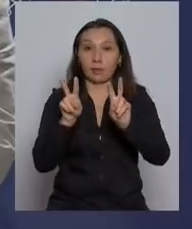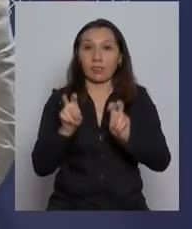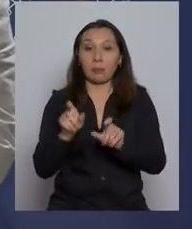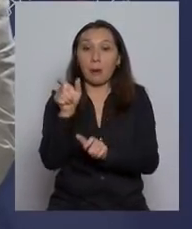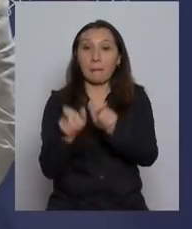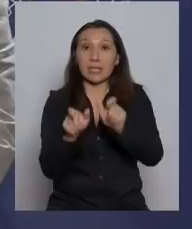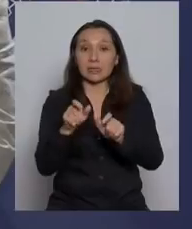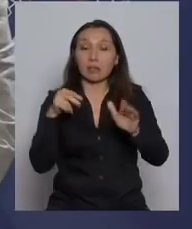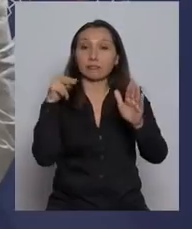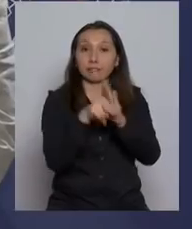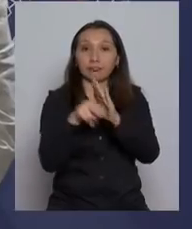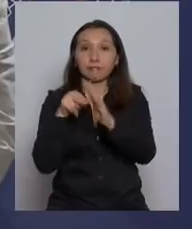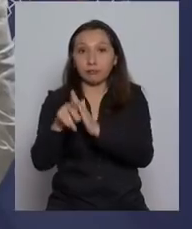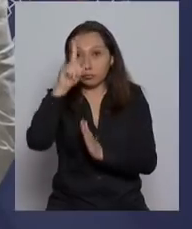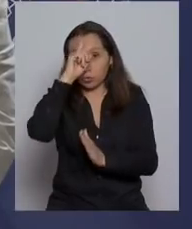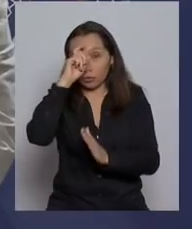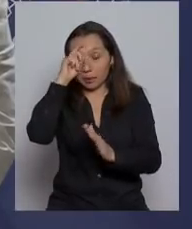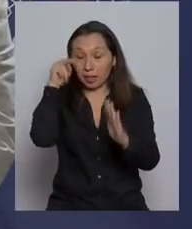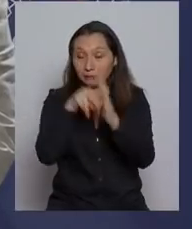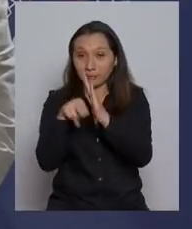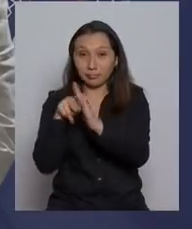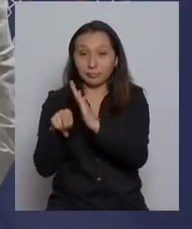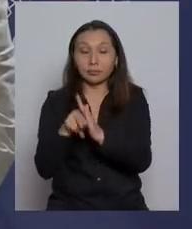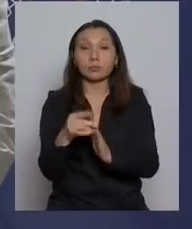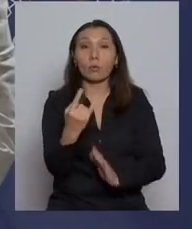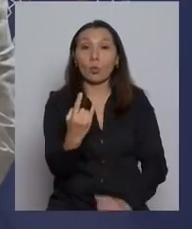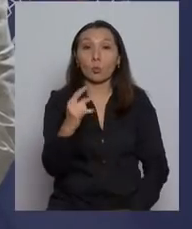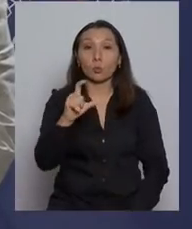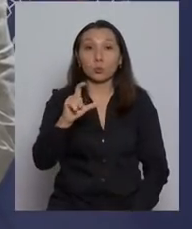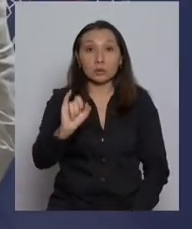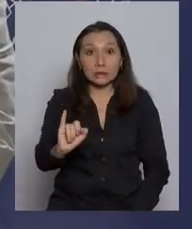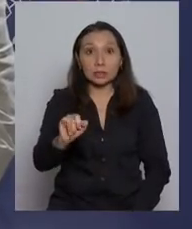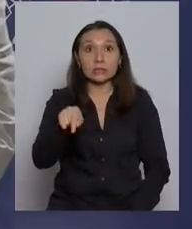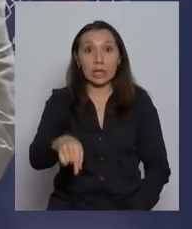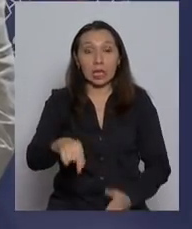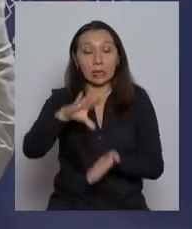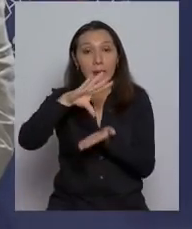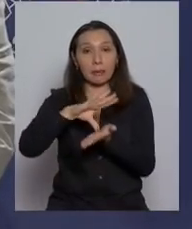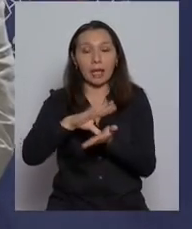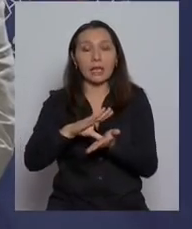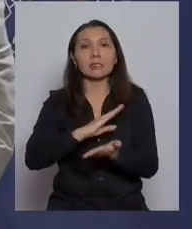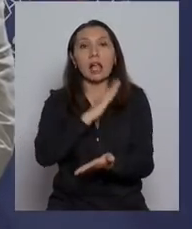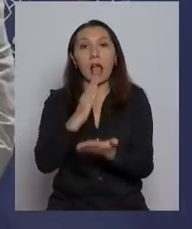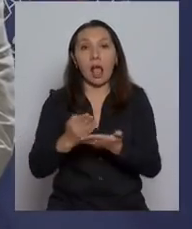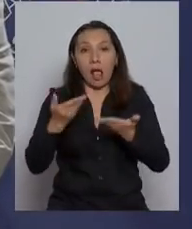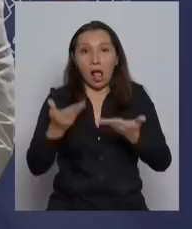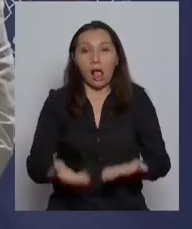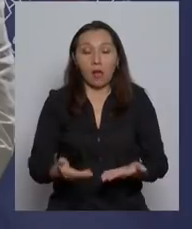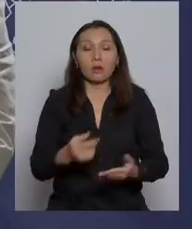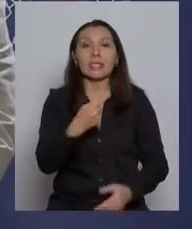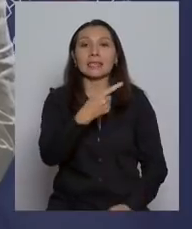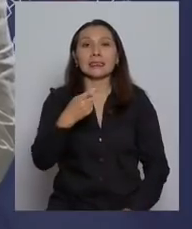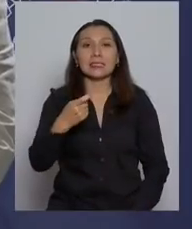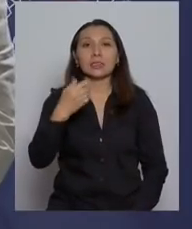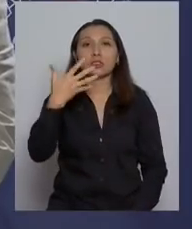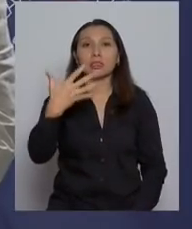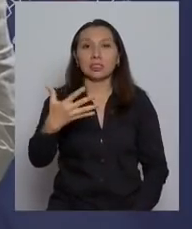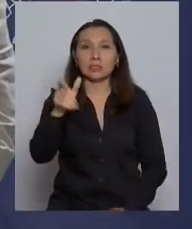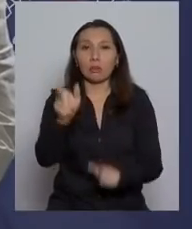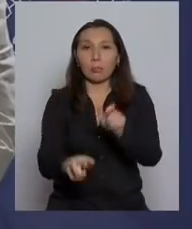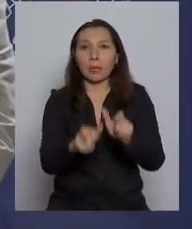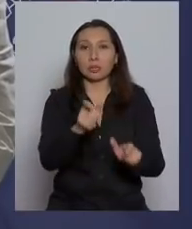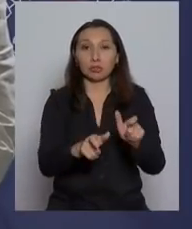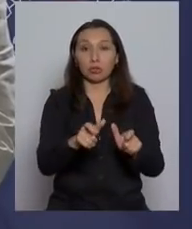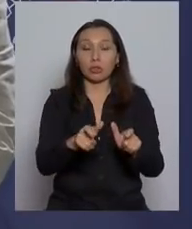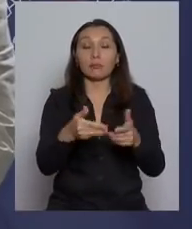los pacientes hospitalizados en las unidades de cuidados críticos de nuestro país, llevamos hasta el momento 105 casos,